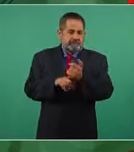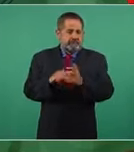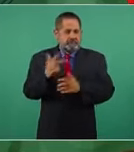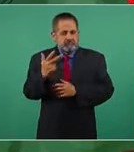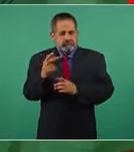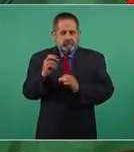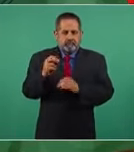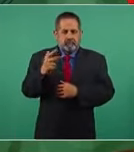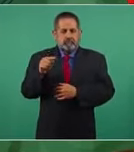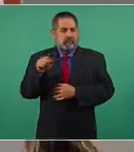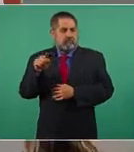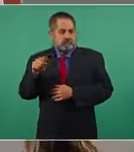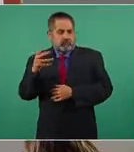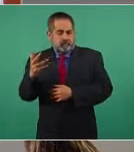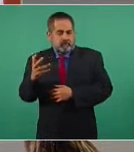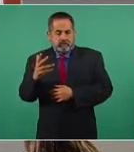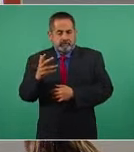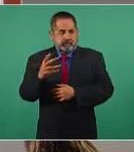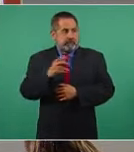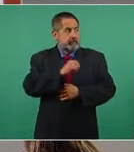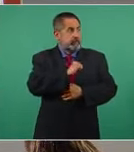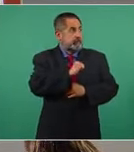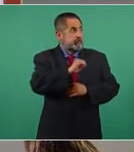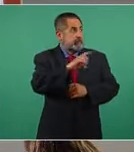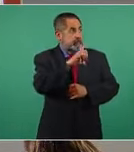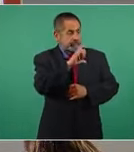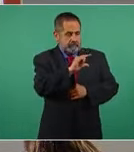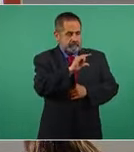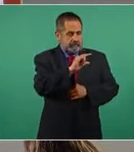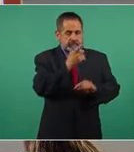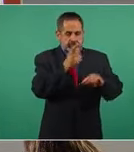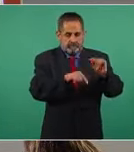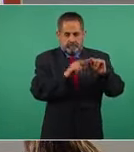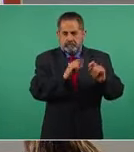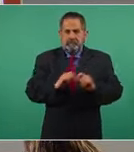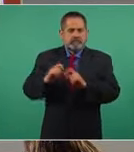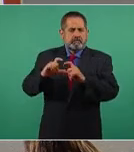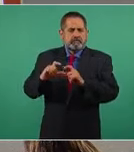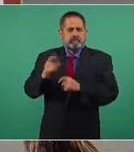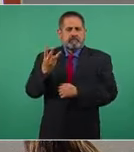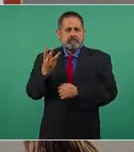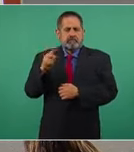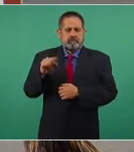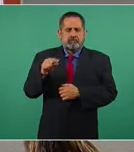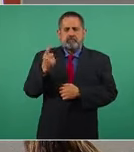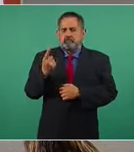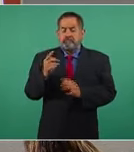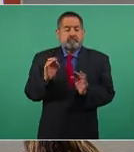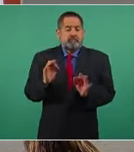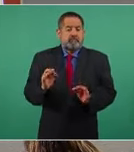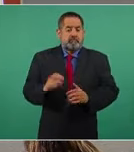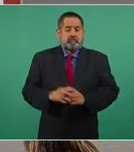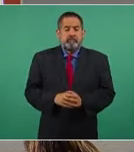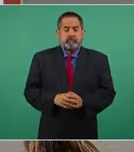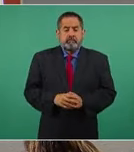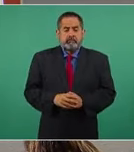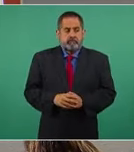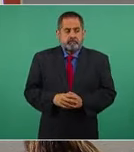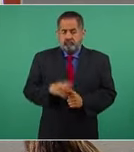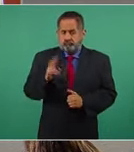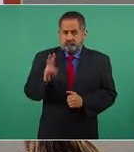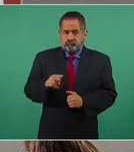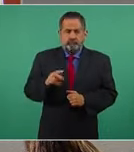8.5. Pero se quita la inflación y es 3.1. En